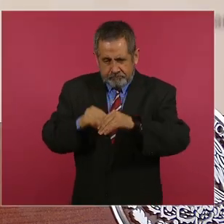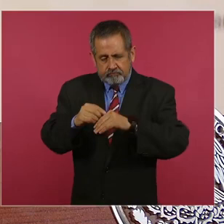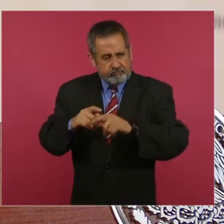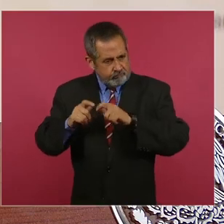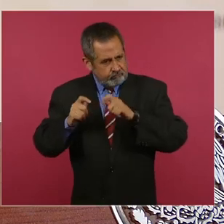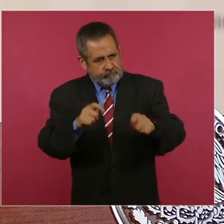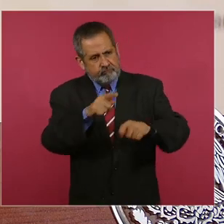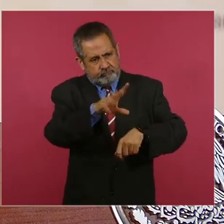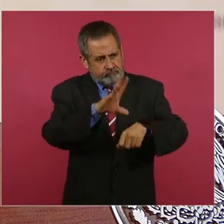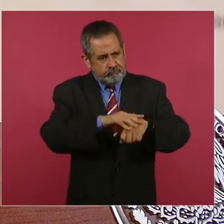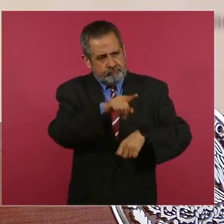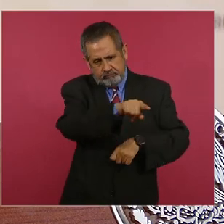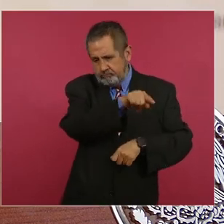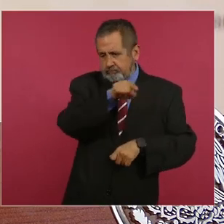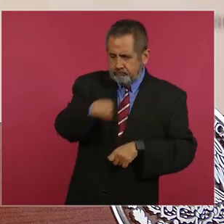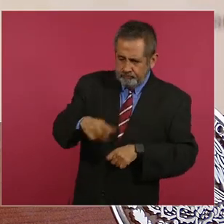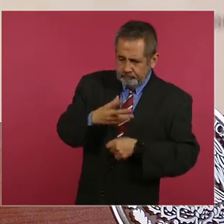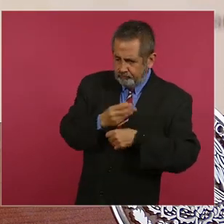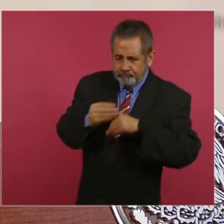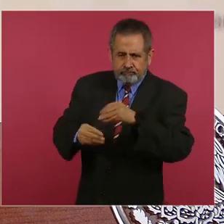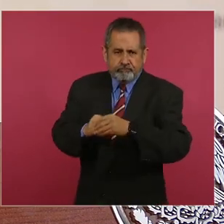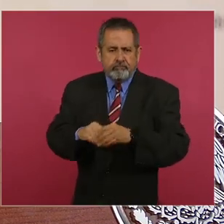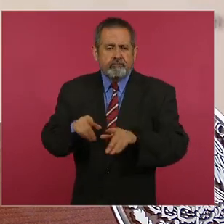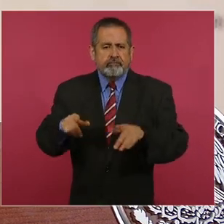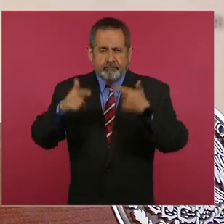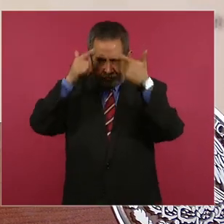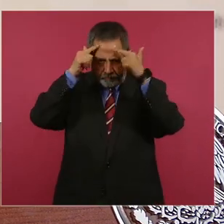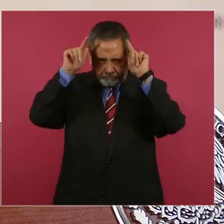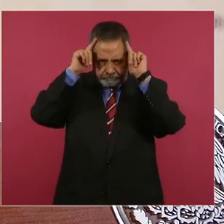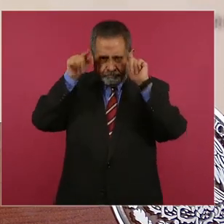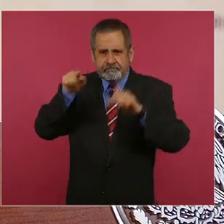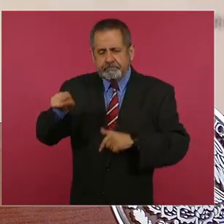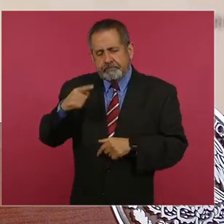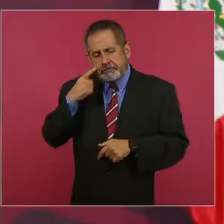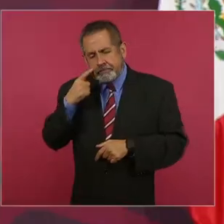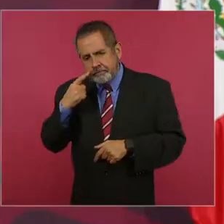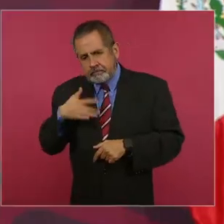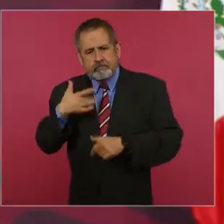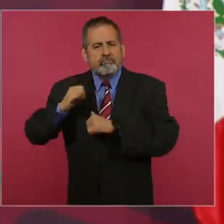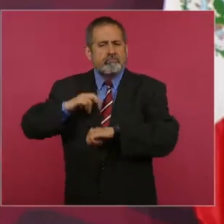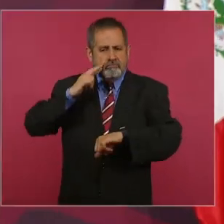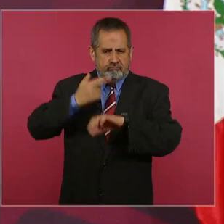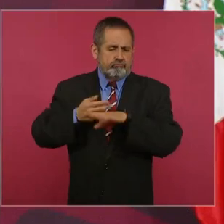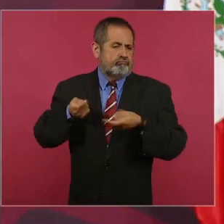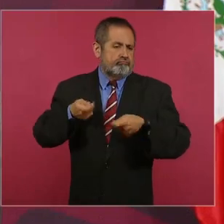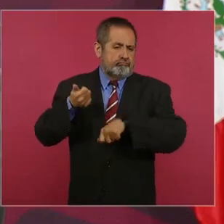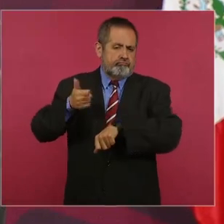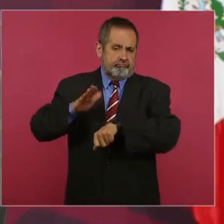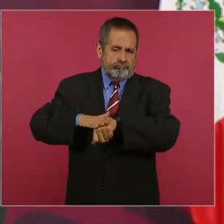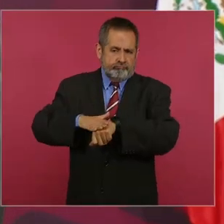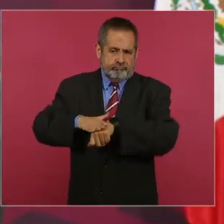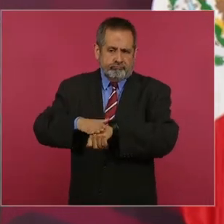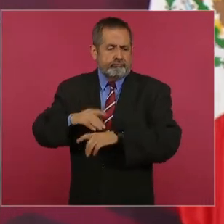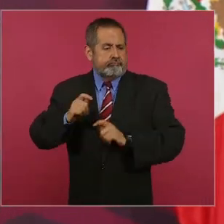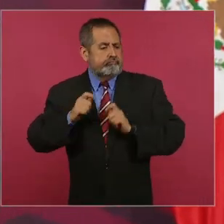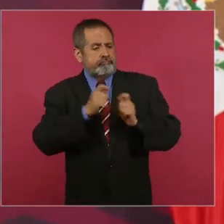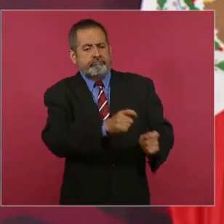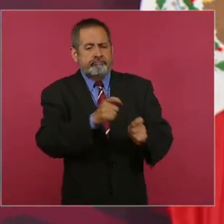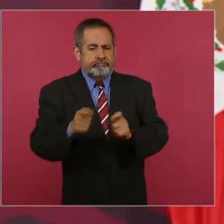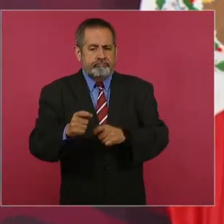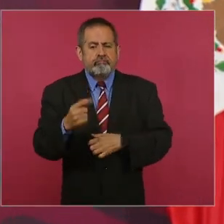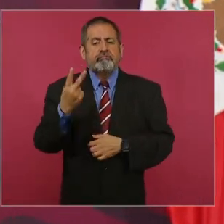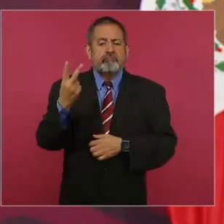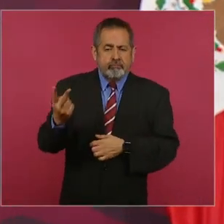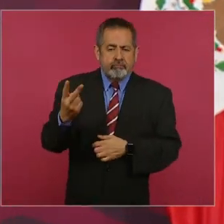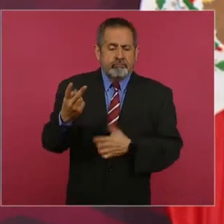concesión marina va a seguir administrando pero van a haber dos empresas